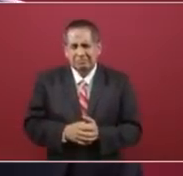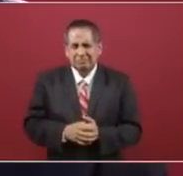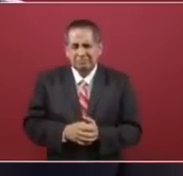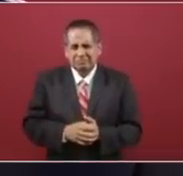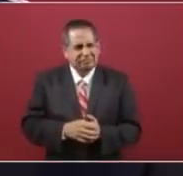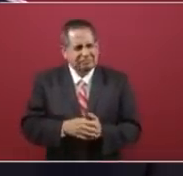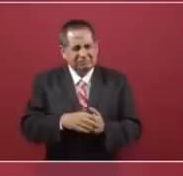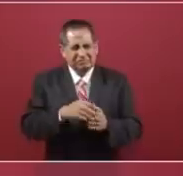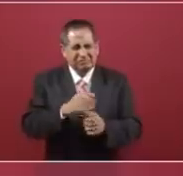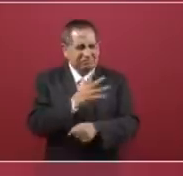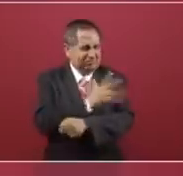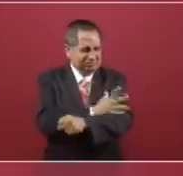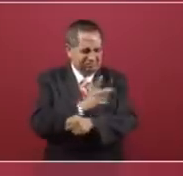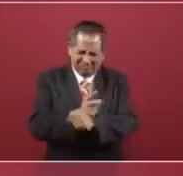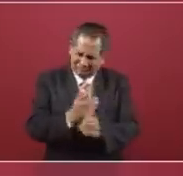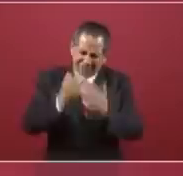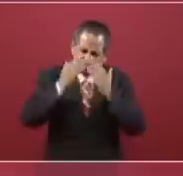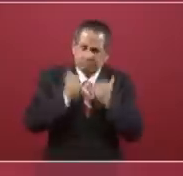muy deshonestos.